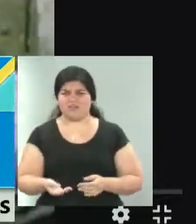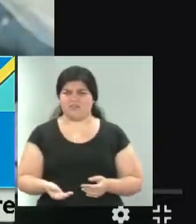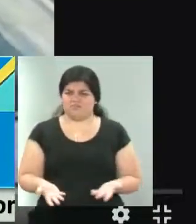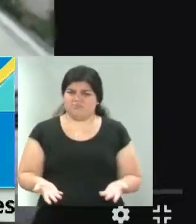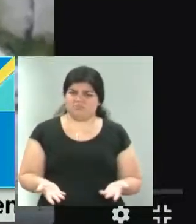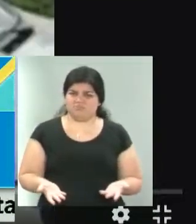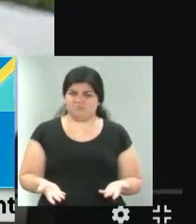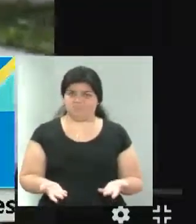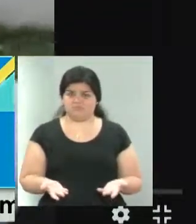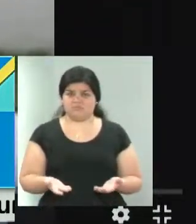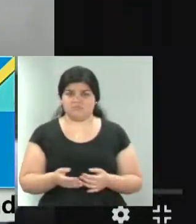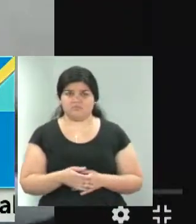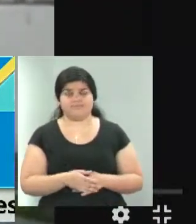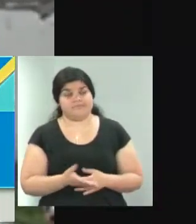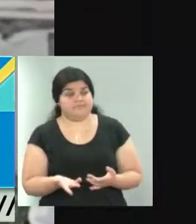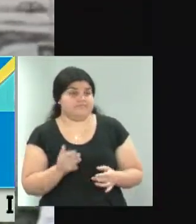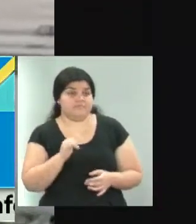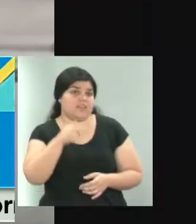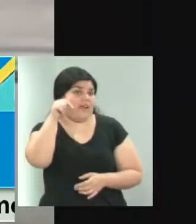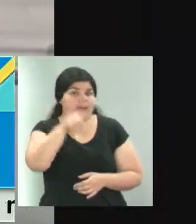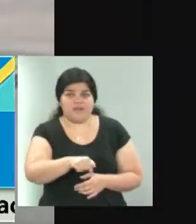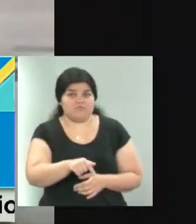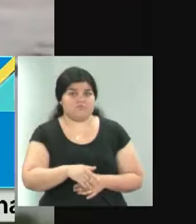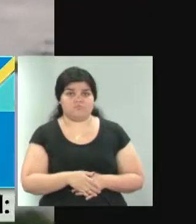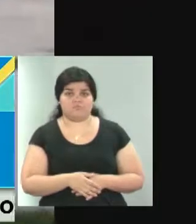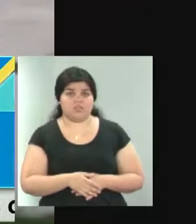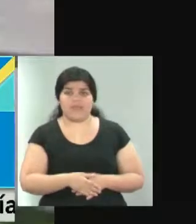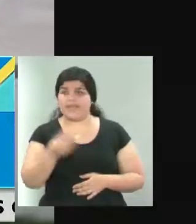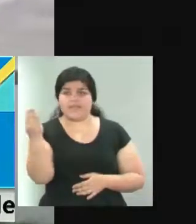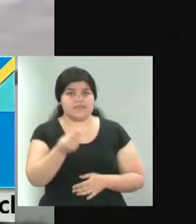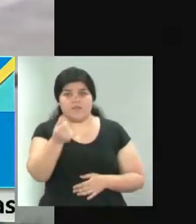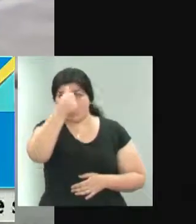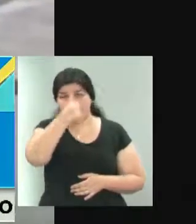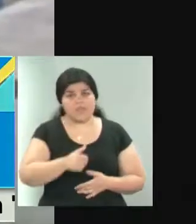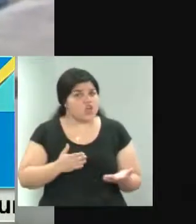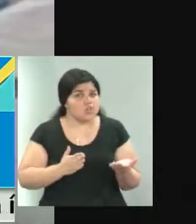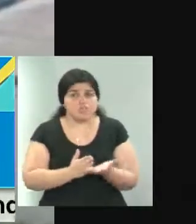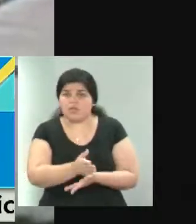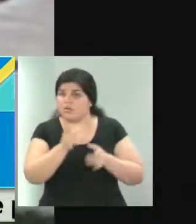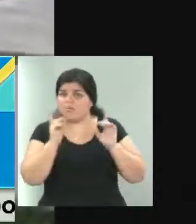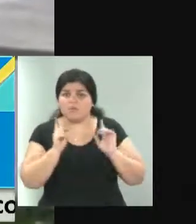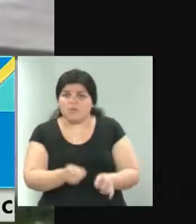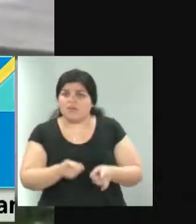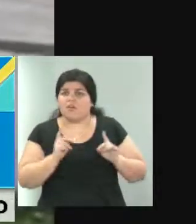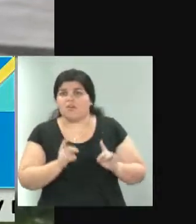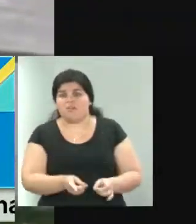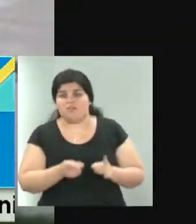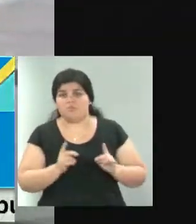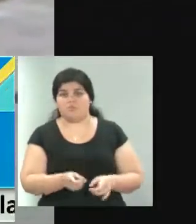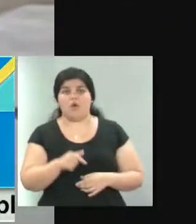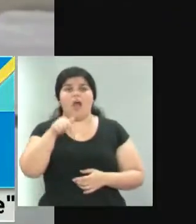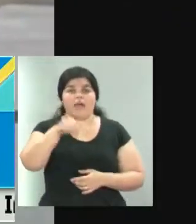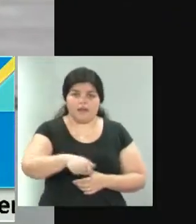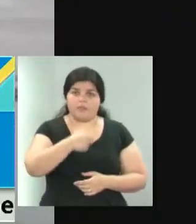Por eso pasa acá, a eso voy. Uh-huh. Acá. Todos los fines de semana, acá no por culpa de... Pasa acá, pasa en todas las provincias.